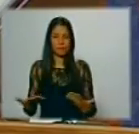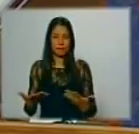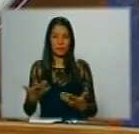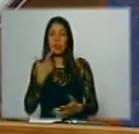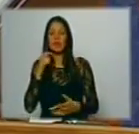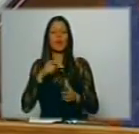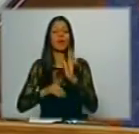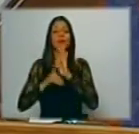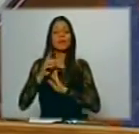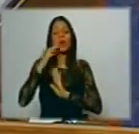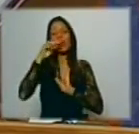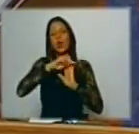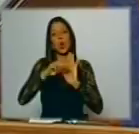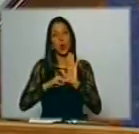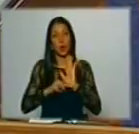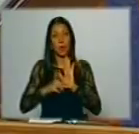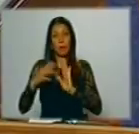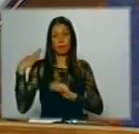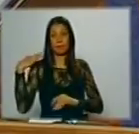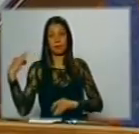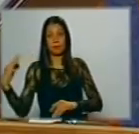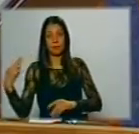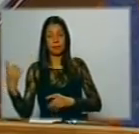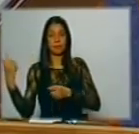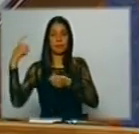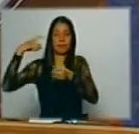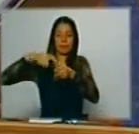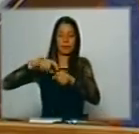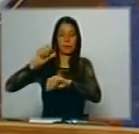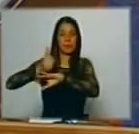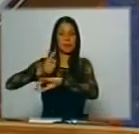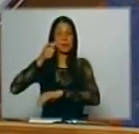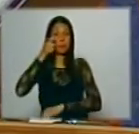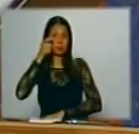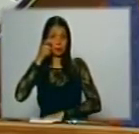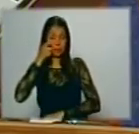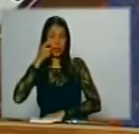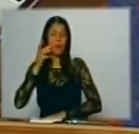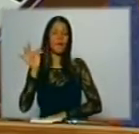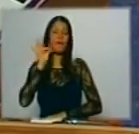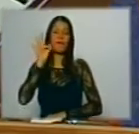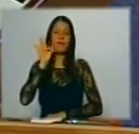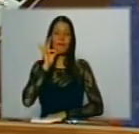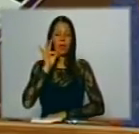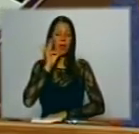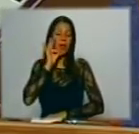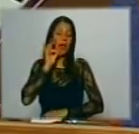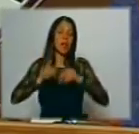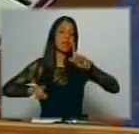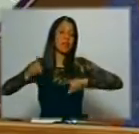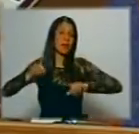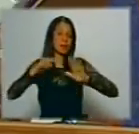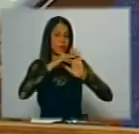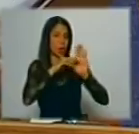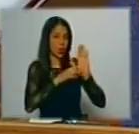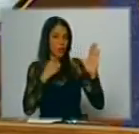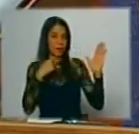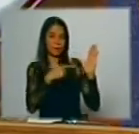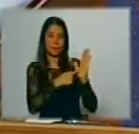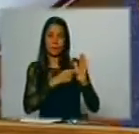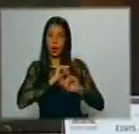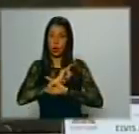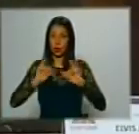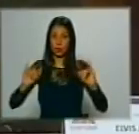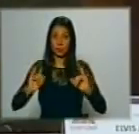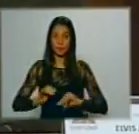los requisitos para ser nombrados en el cargo de inspector, inspector o fiscal serán determinados en el reglamento. Es todo,